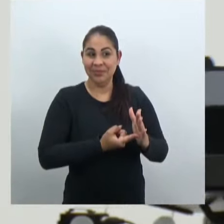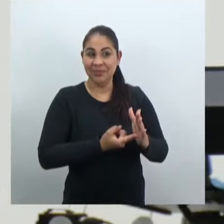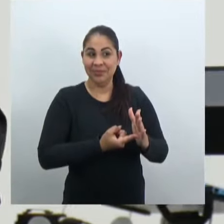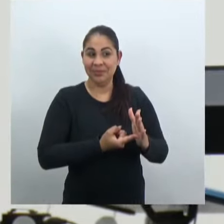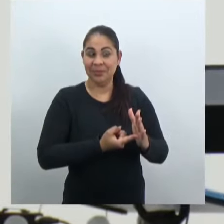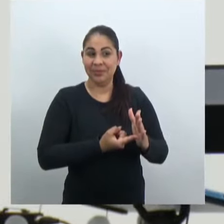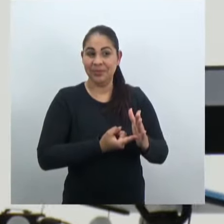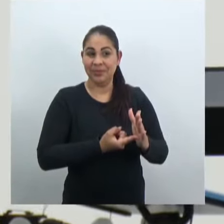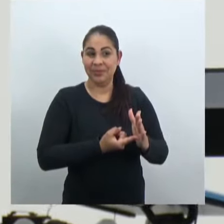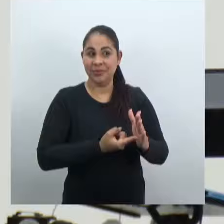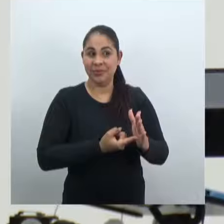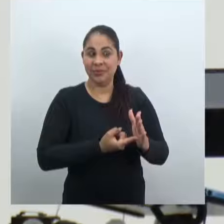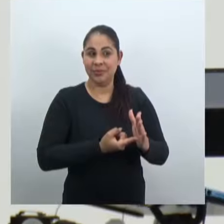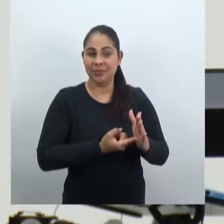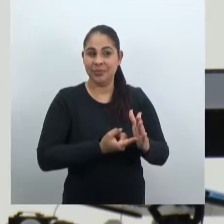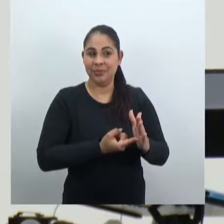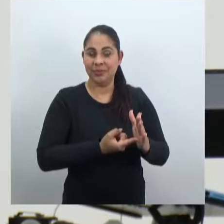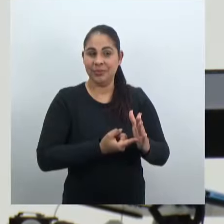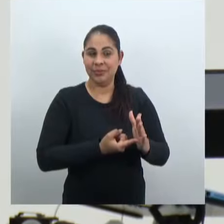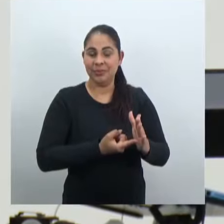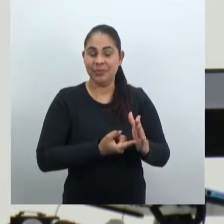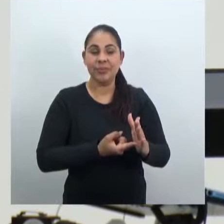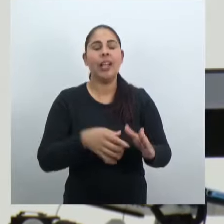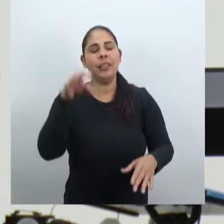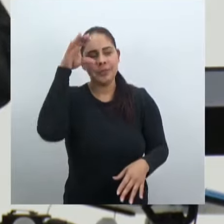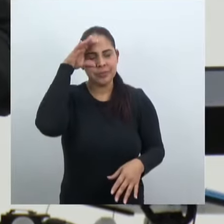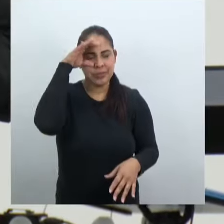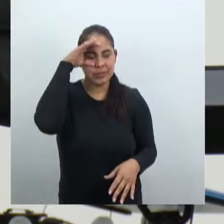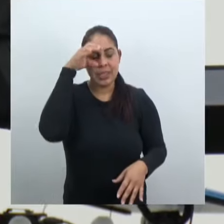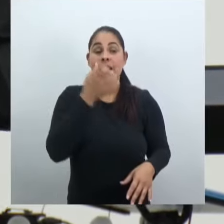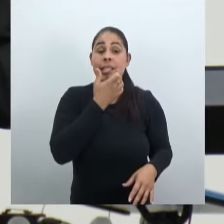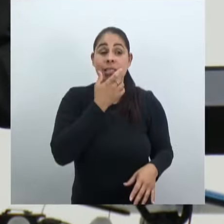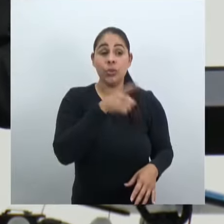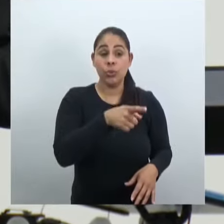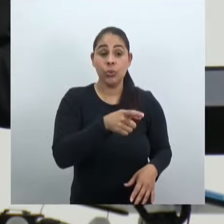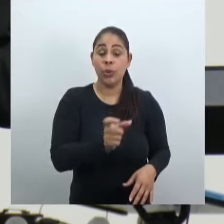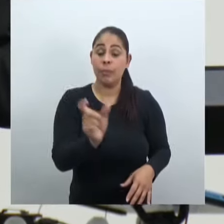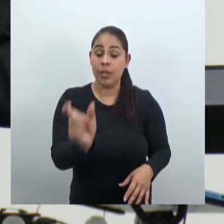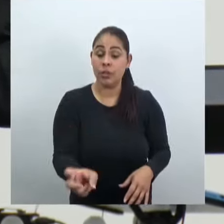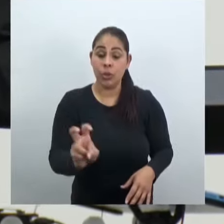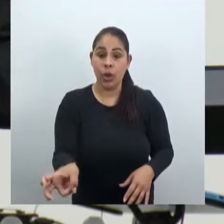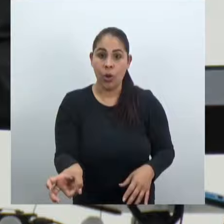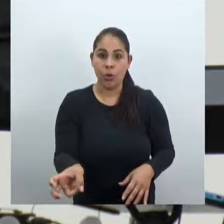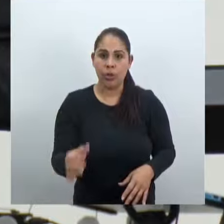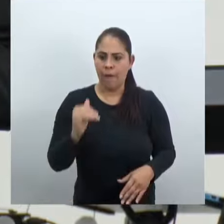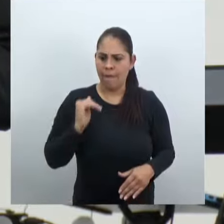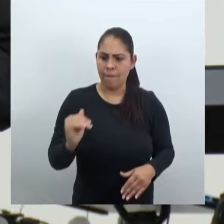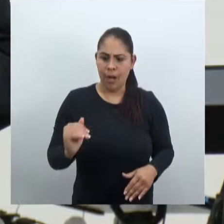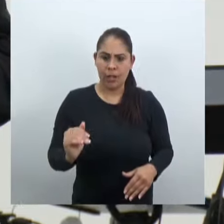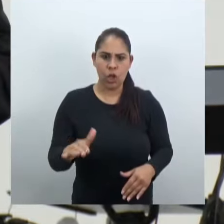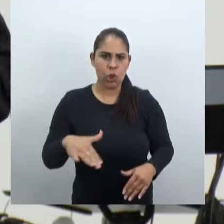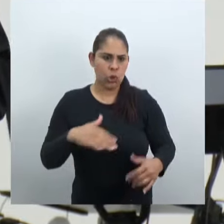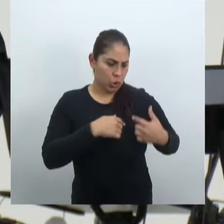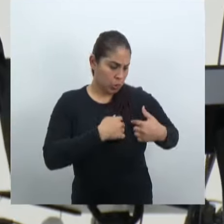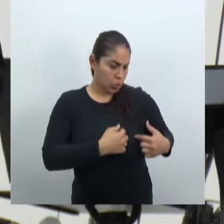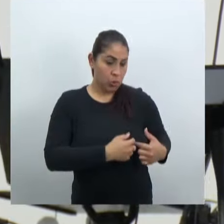la... Mira, queridos, oíme una cosa. Si tú estás enojado, profundo en tu corazón,